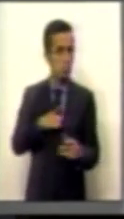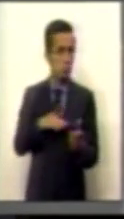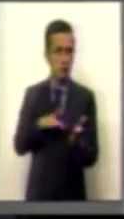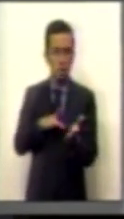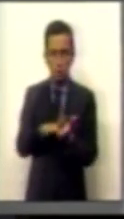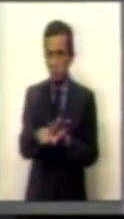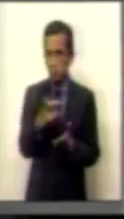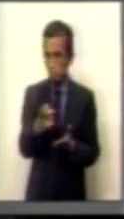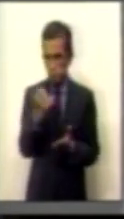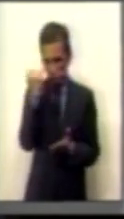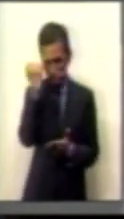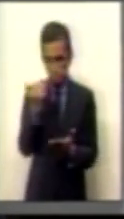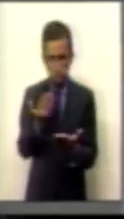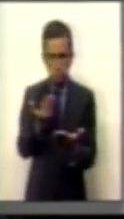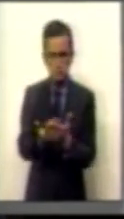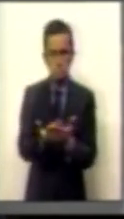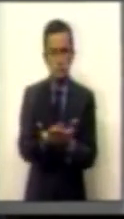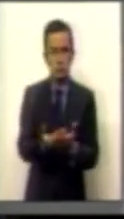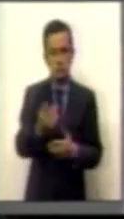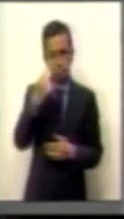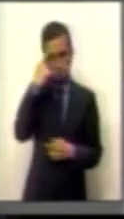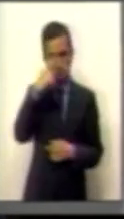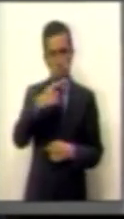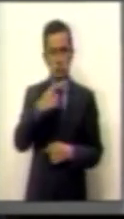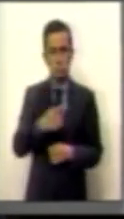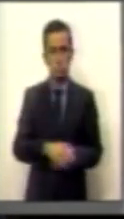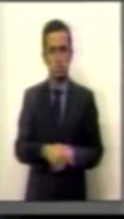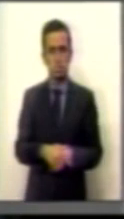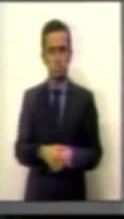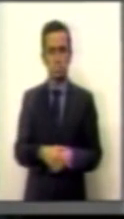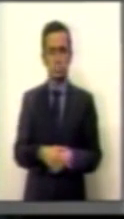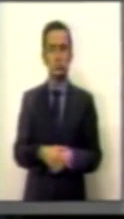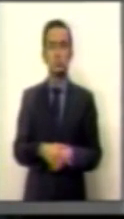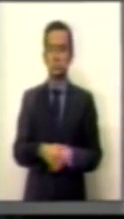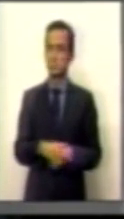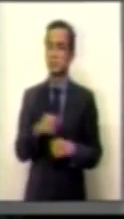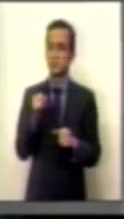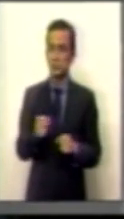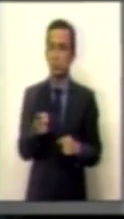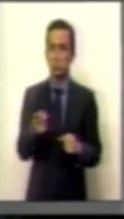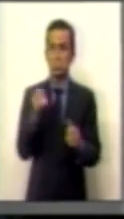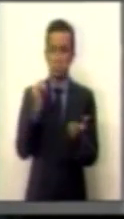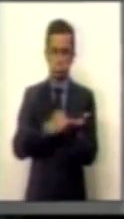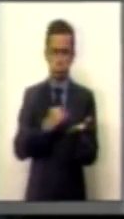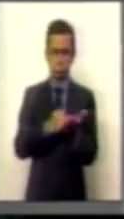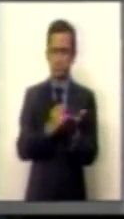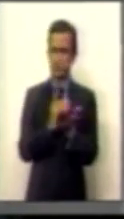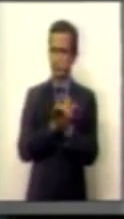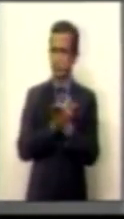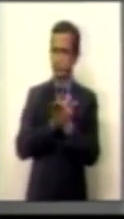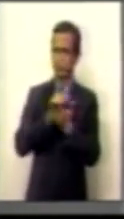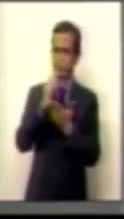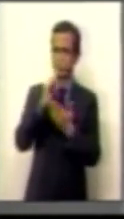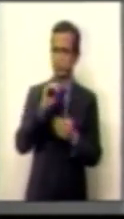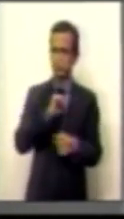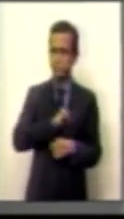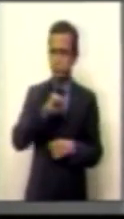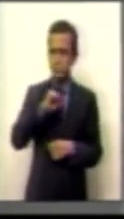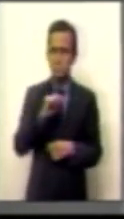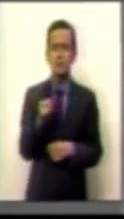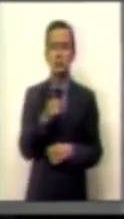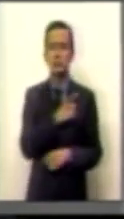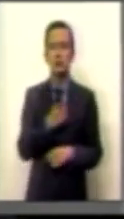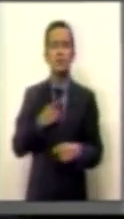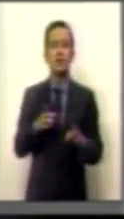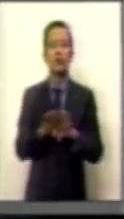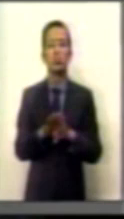porque vamos a enfrentar intereses elevados, intereses muy fuertes, y la única manera de